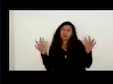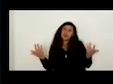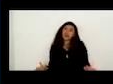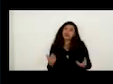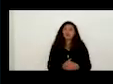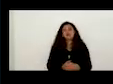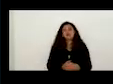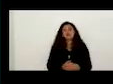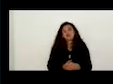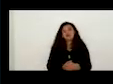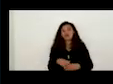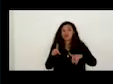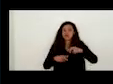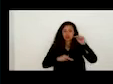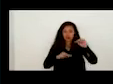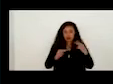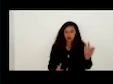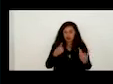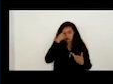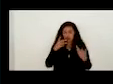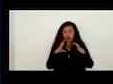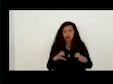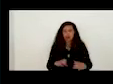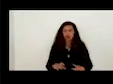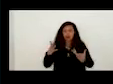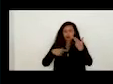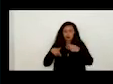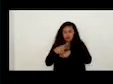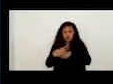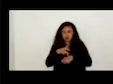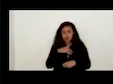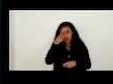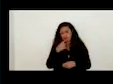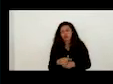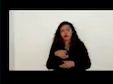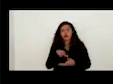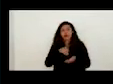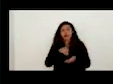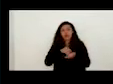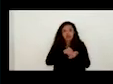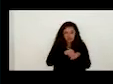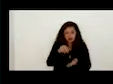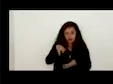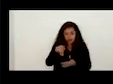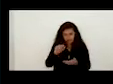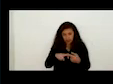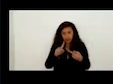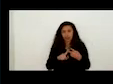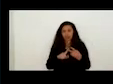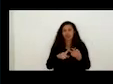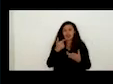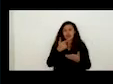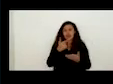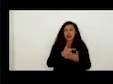dependiendo de la cantidad que se coman, nocivas para el organismo, como la manteca de cerdo, la grasa de origen vegetal, o es decir, la